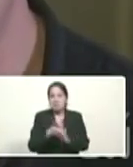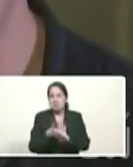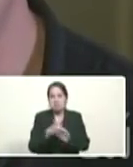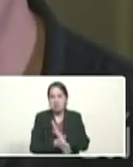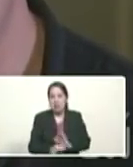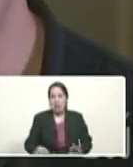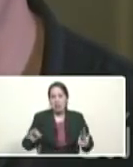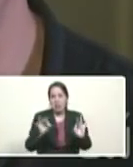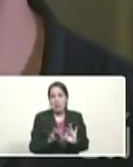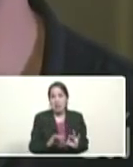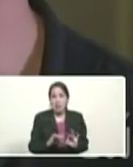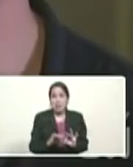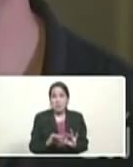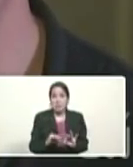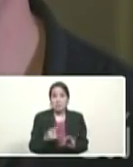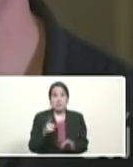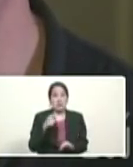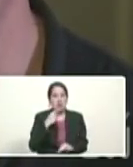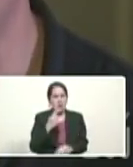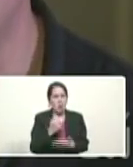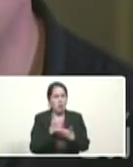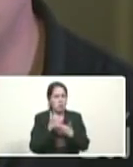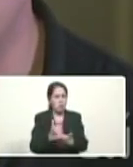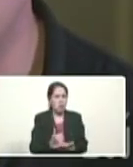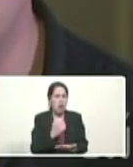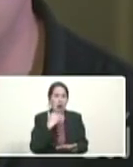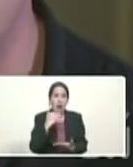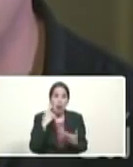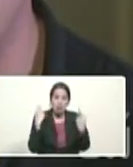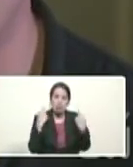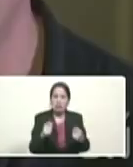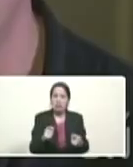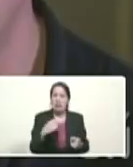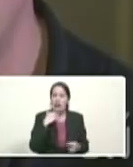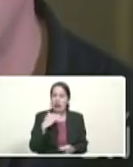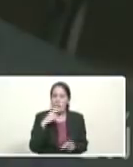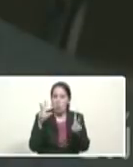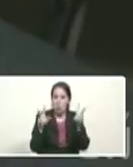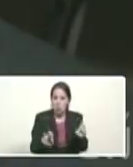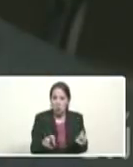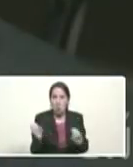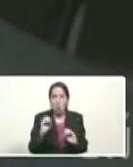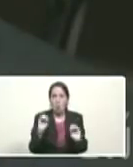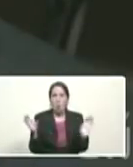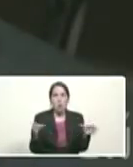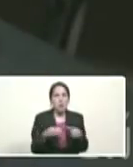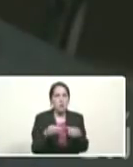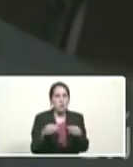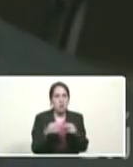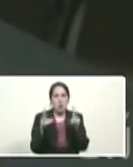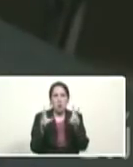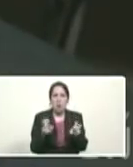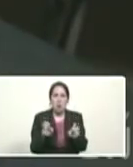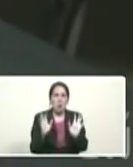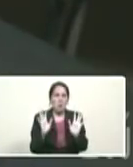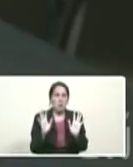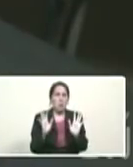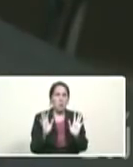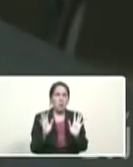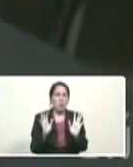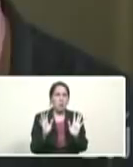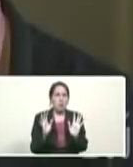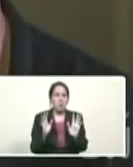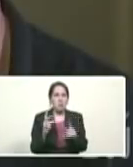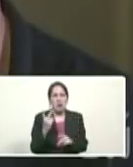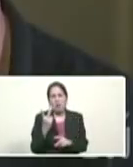ofrecieron ellos a ayudarlos a intentar algo así de nuevo o fueron estas reuniones solo a ver ustedes creo que ambas